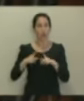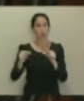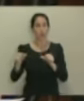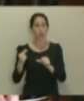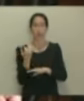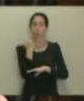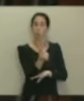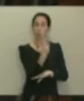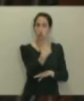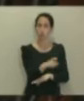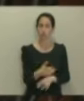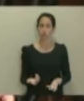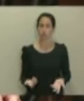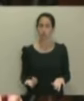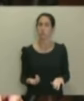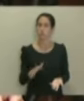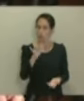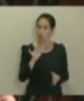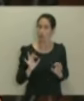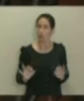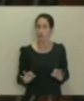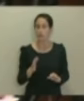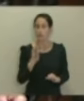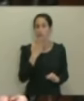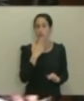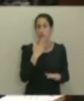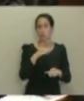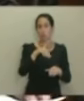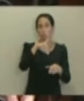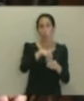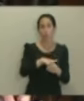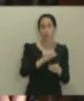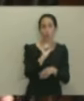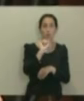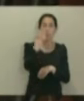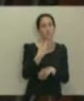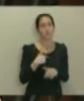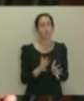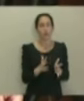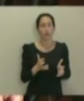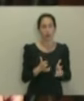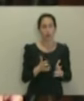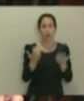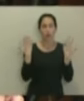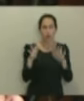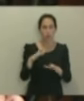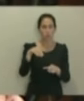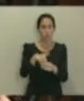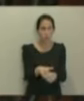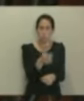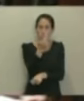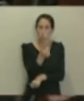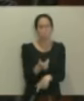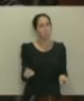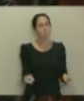es así, sencillamente, con que sean más votados, aunque esos votos que obtenga sean muy pocos,